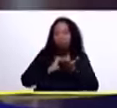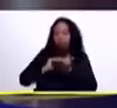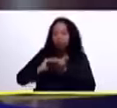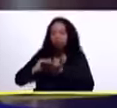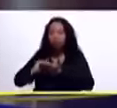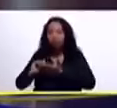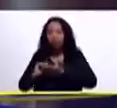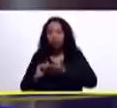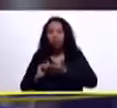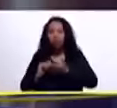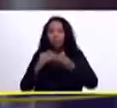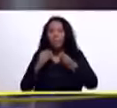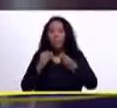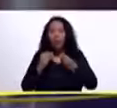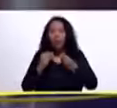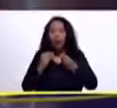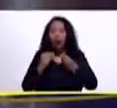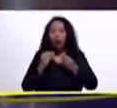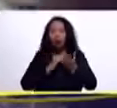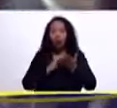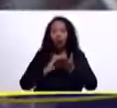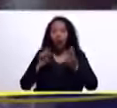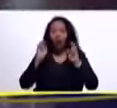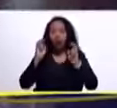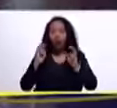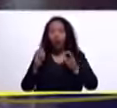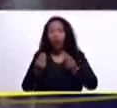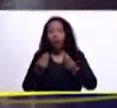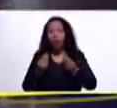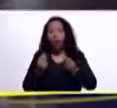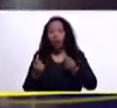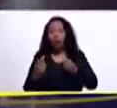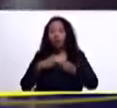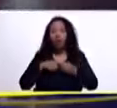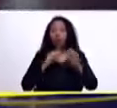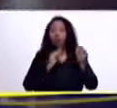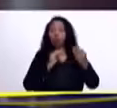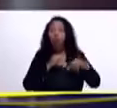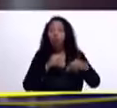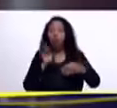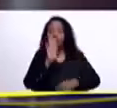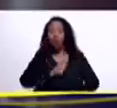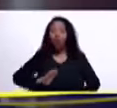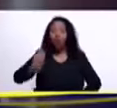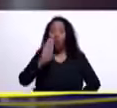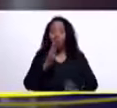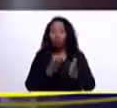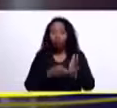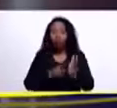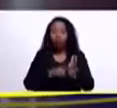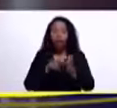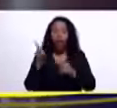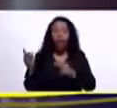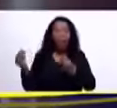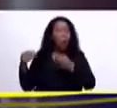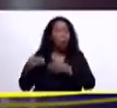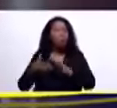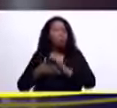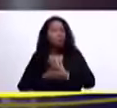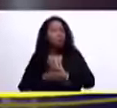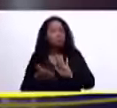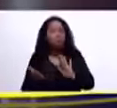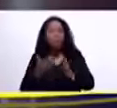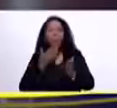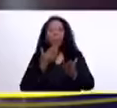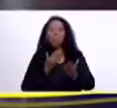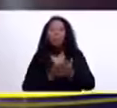prosperidad económica, y suscribimos y ratificamos el acuerdo de Barbados. Creemos que un acuerdo que permite